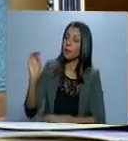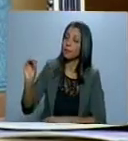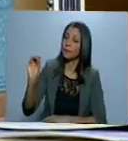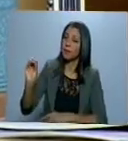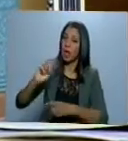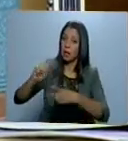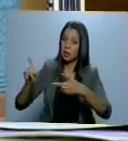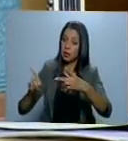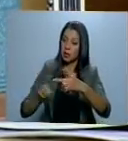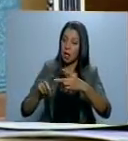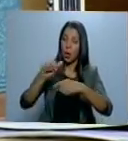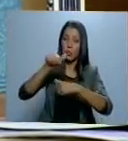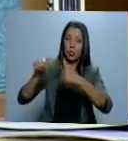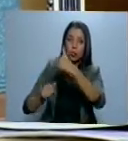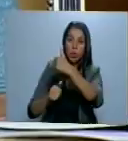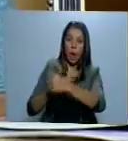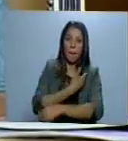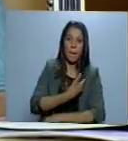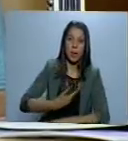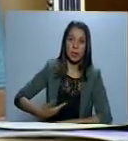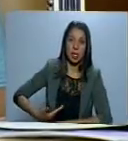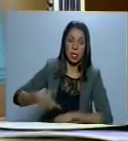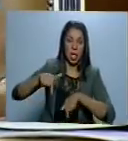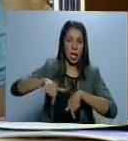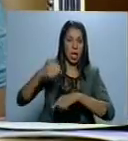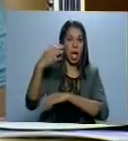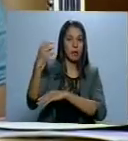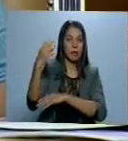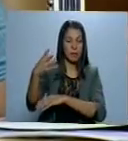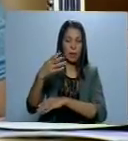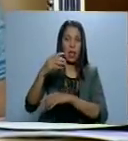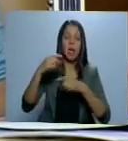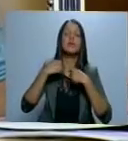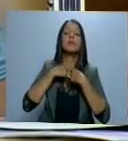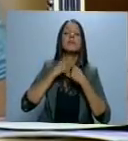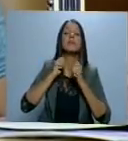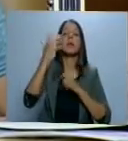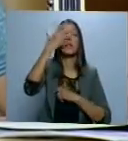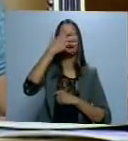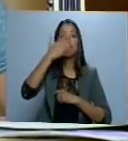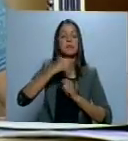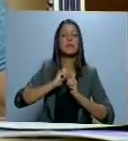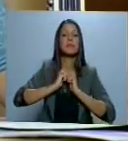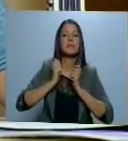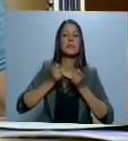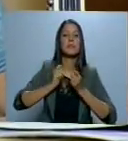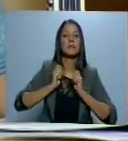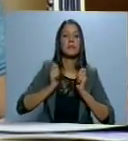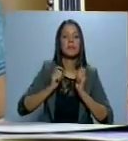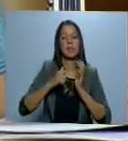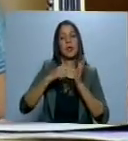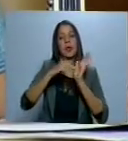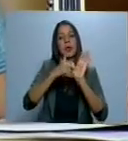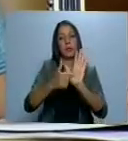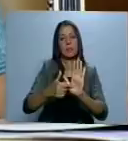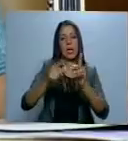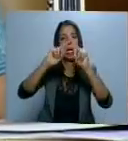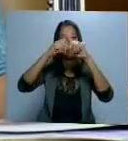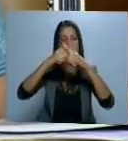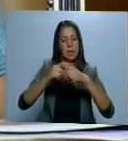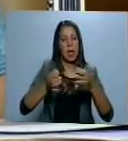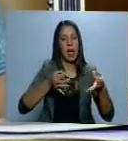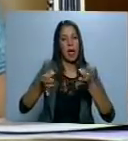vicepresidente de esta Asamblea Nacional Constituyente que dé aspectos del presupuesto y que dé lectura igualmente